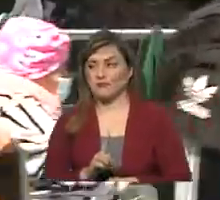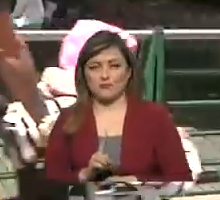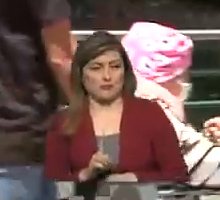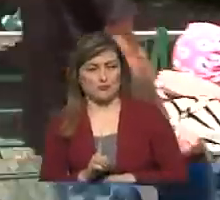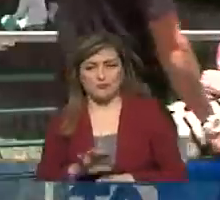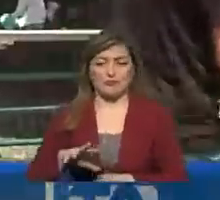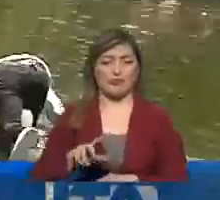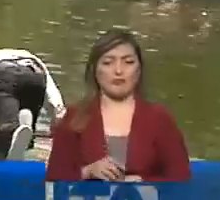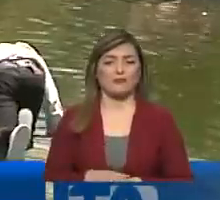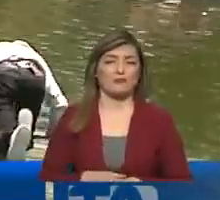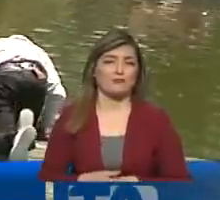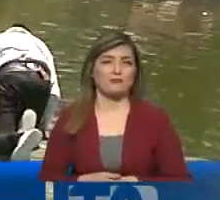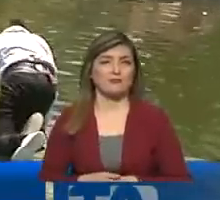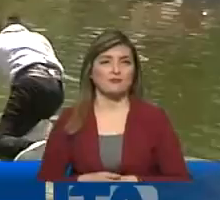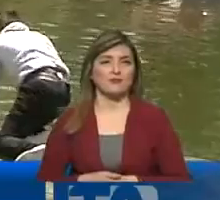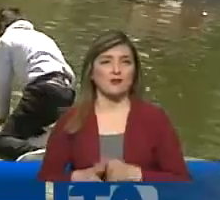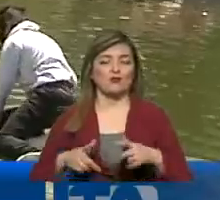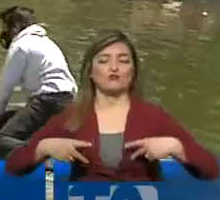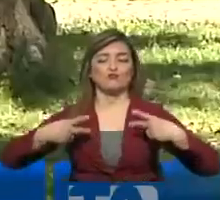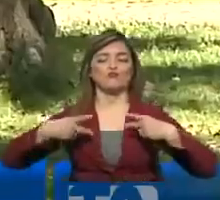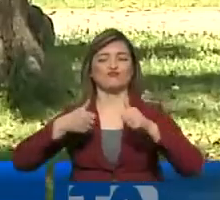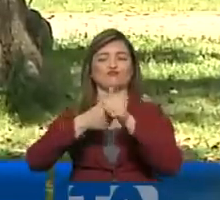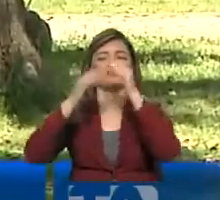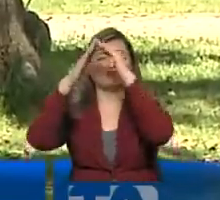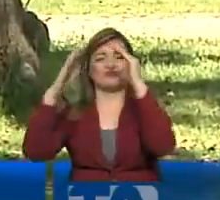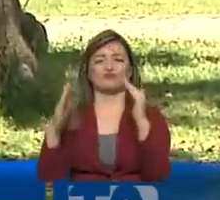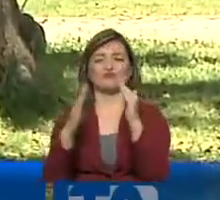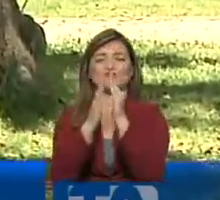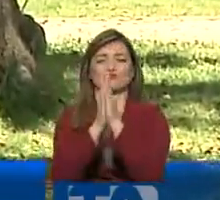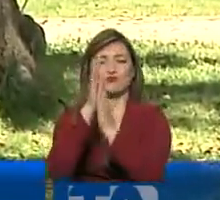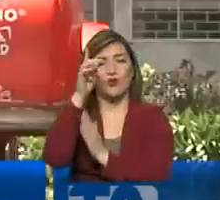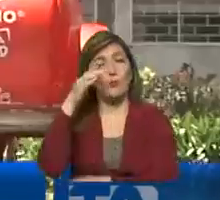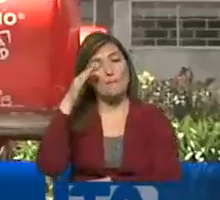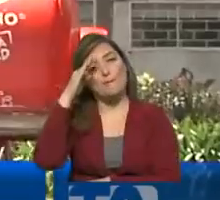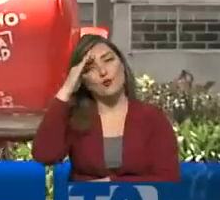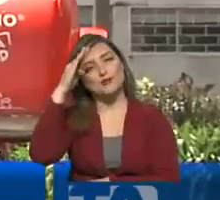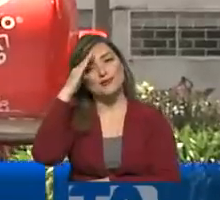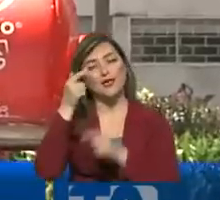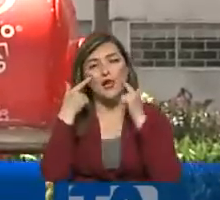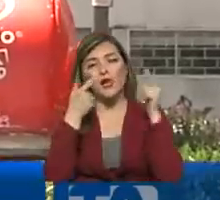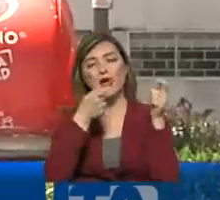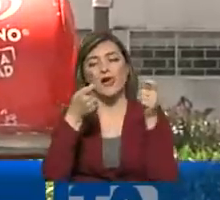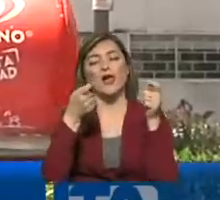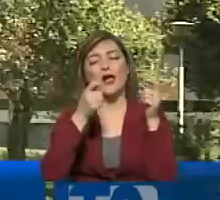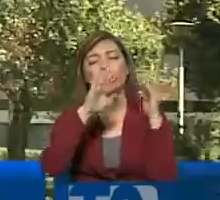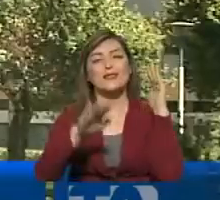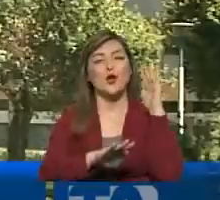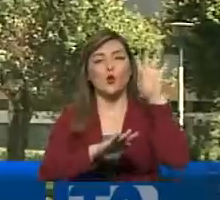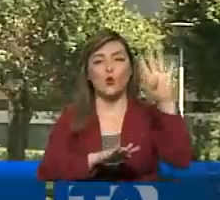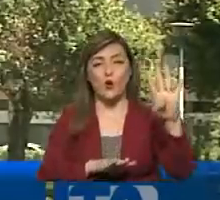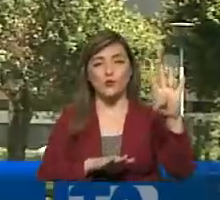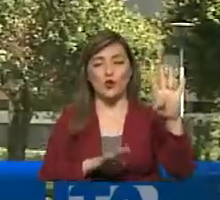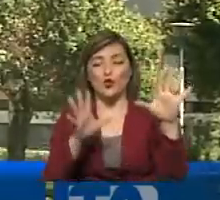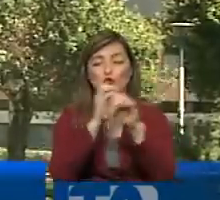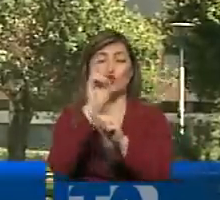ahorita comienza a ver. Los habitantes de ese sector piden que la policía por lo menos realice 4 patrullajes al día y 2 en la noche. Es